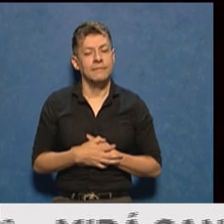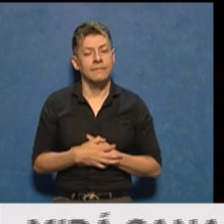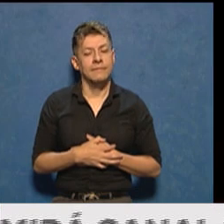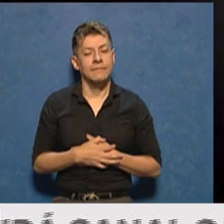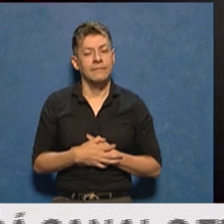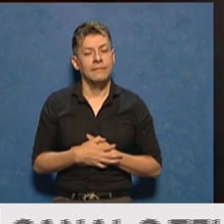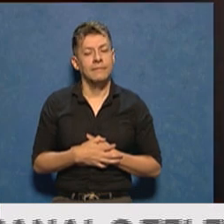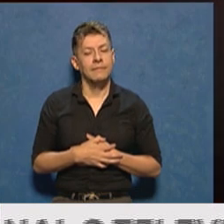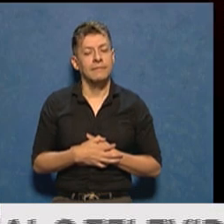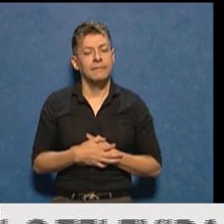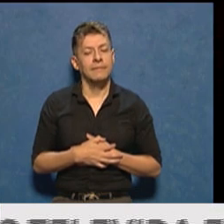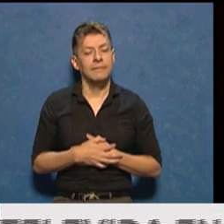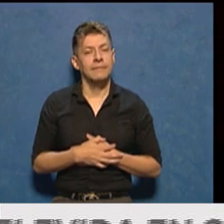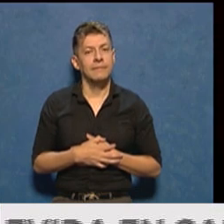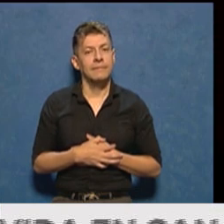manager?